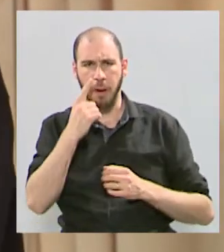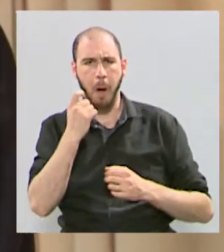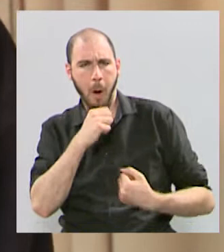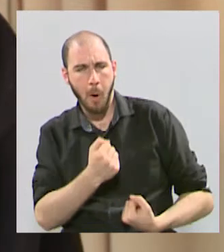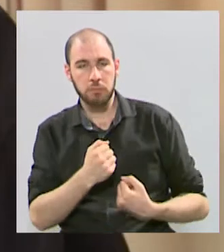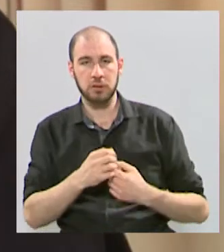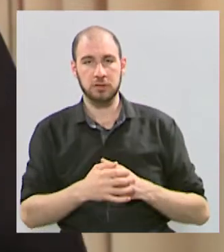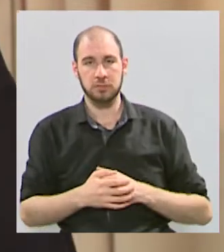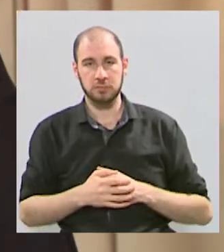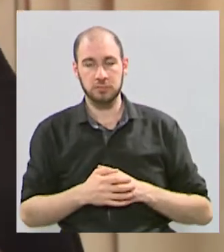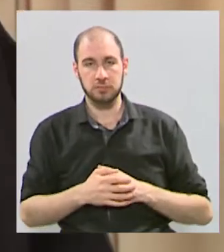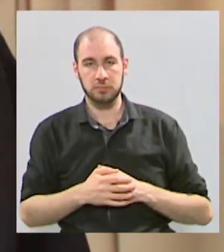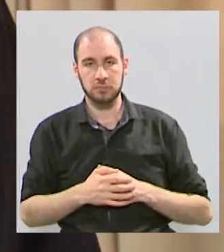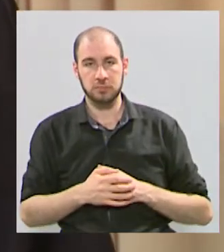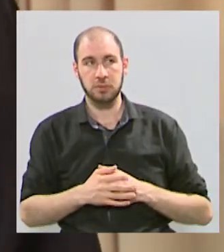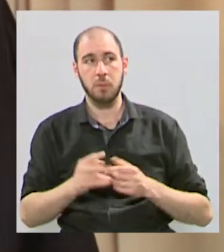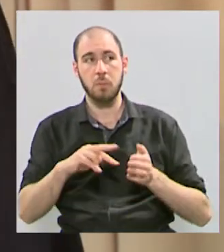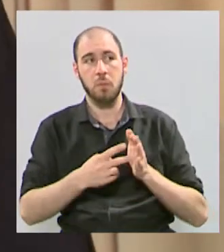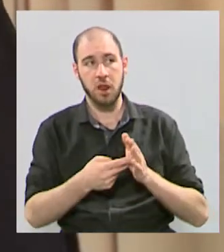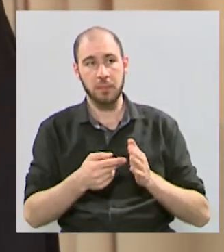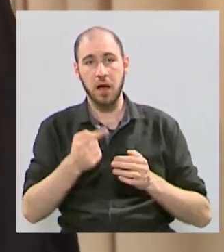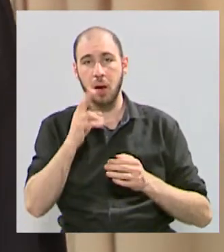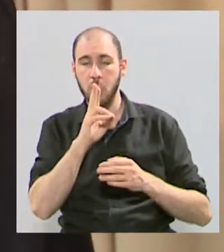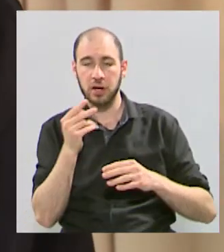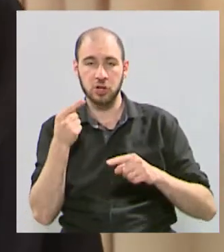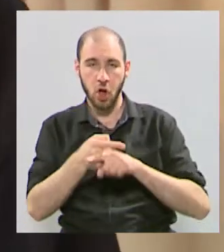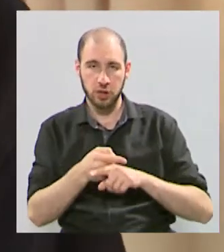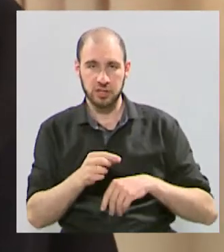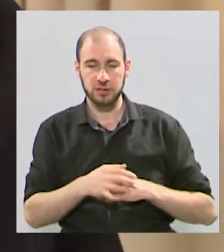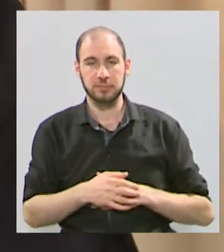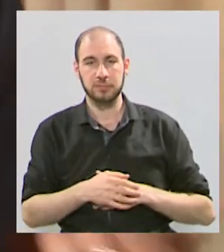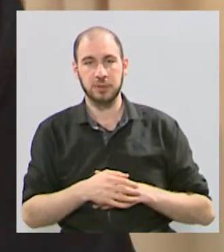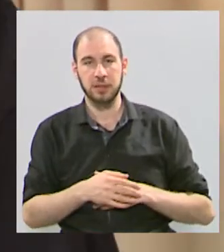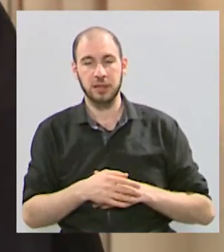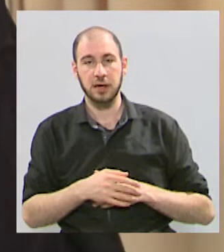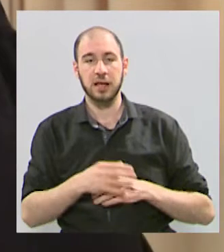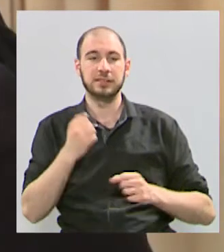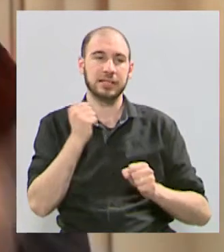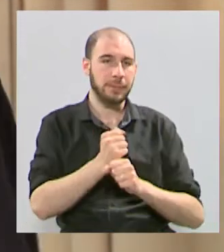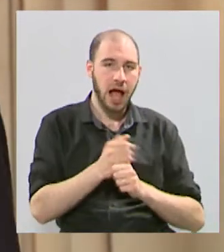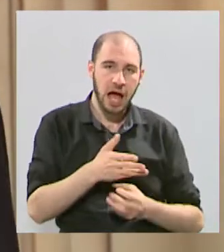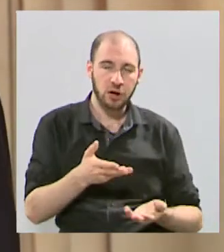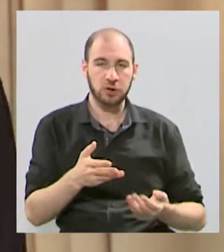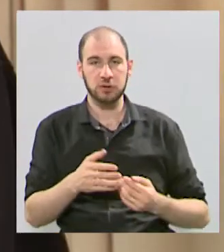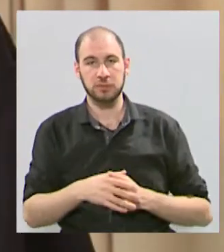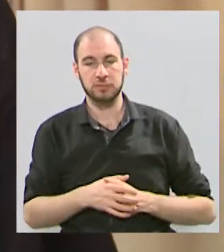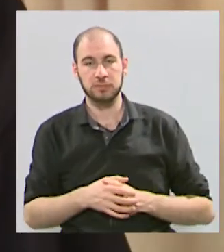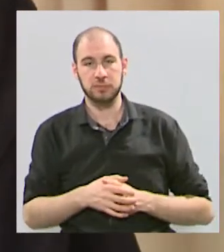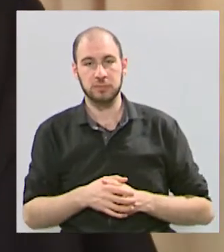de micromachismos, que afectan en realidad al género femenino particularmente, tanto laboral